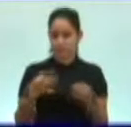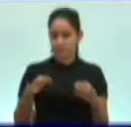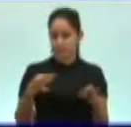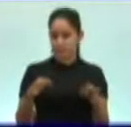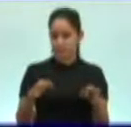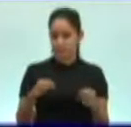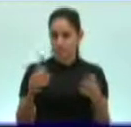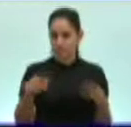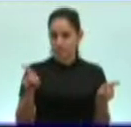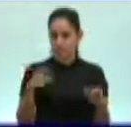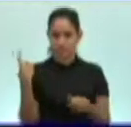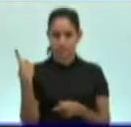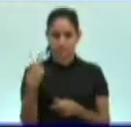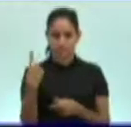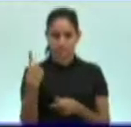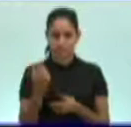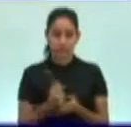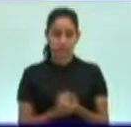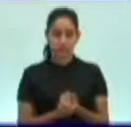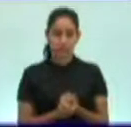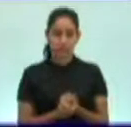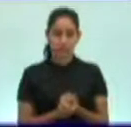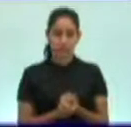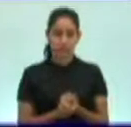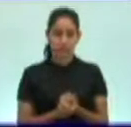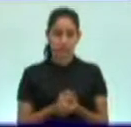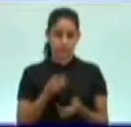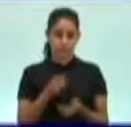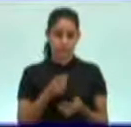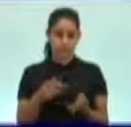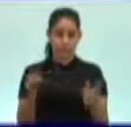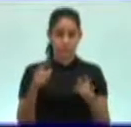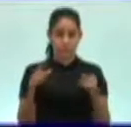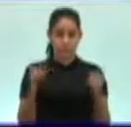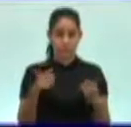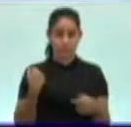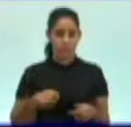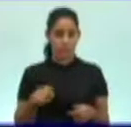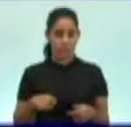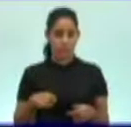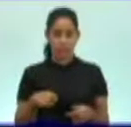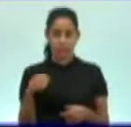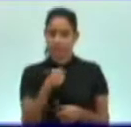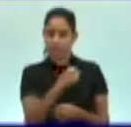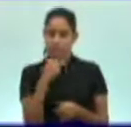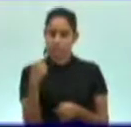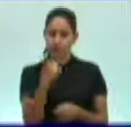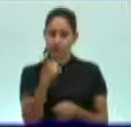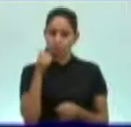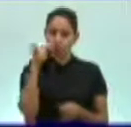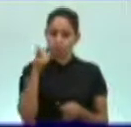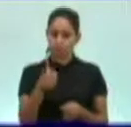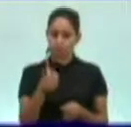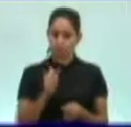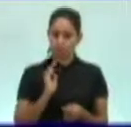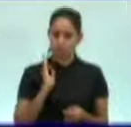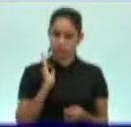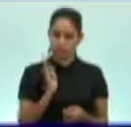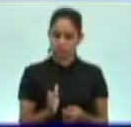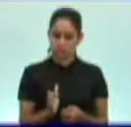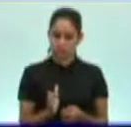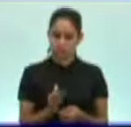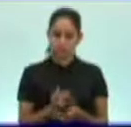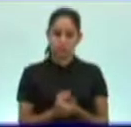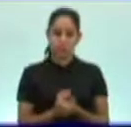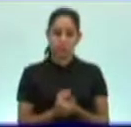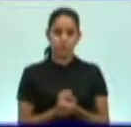Bayamo, letra que debe ser cantada con la meritoria